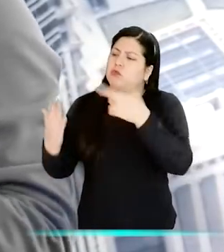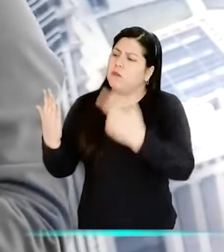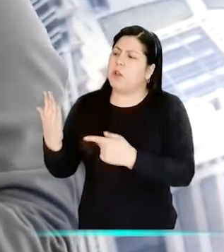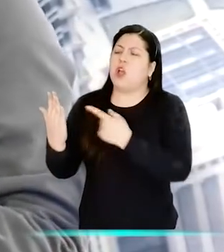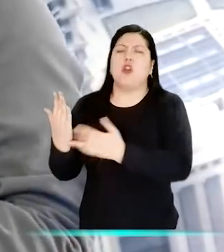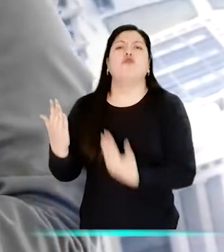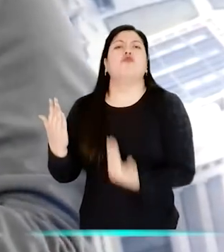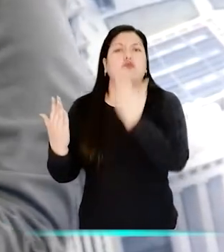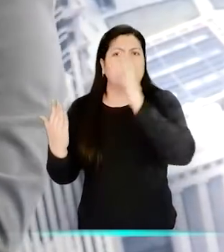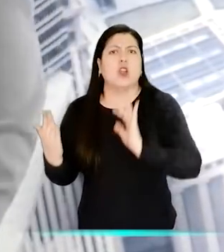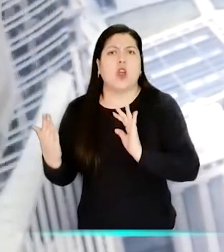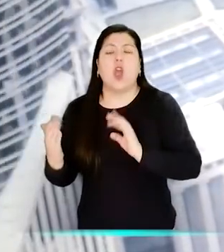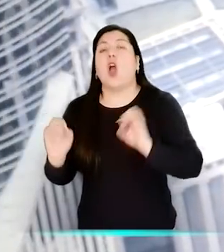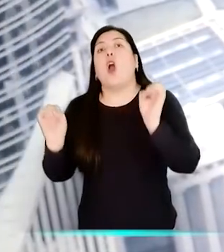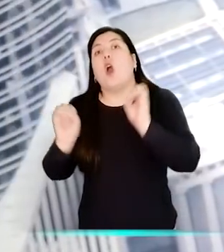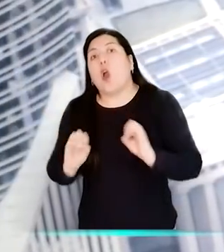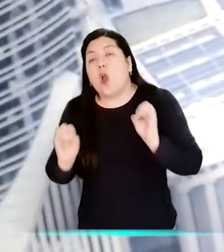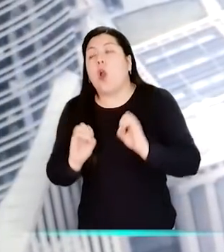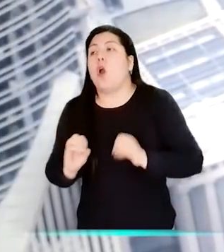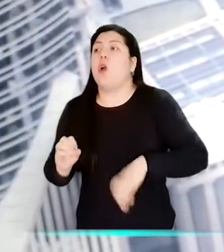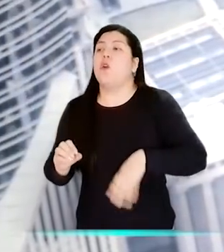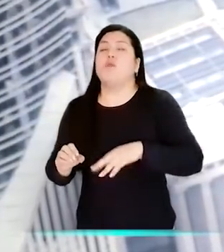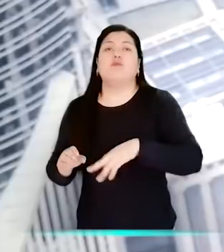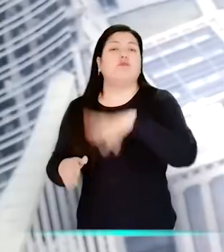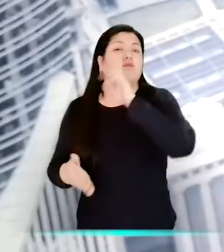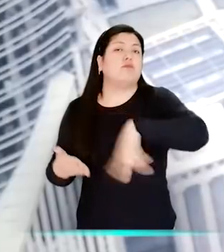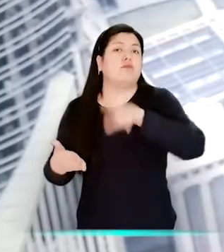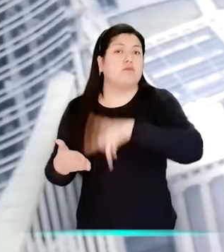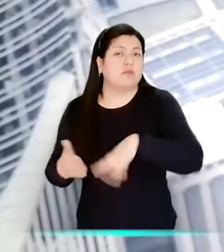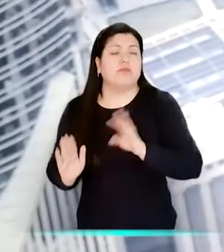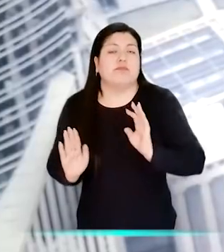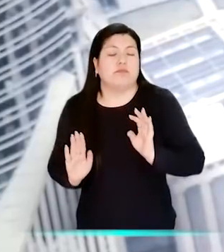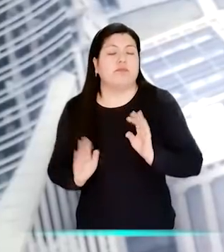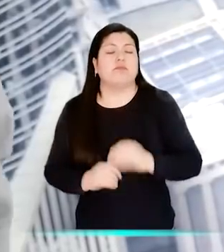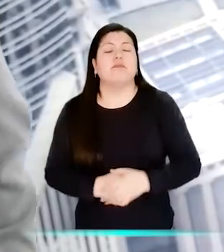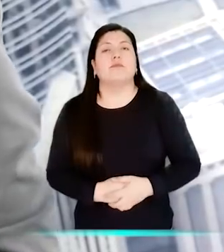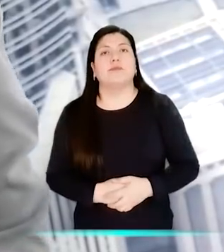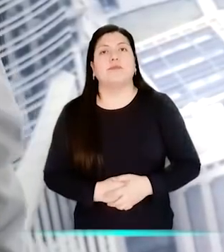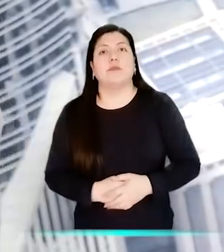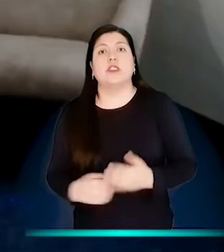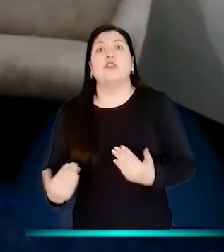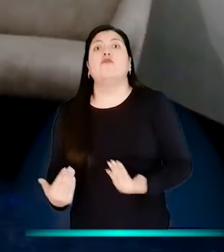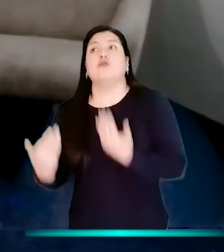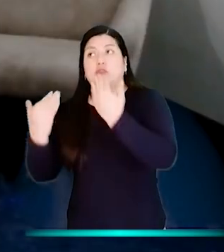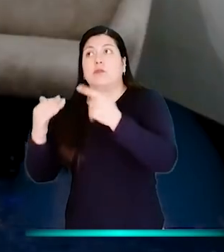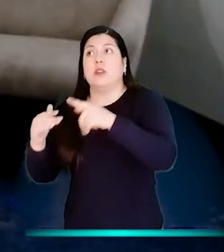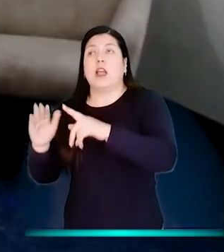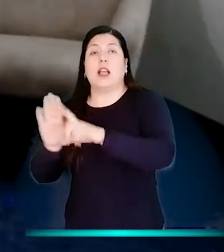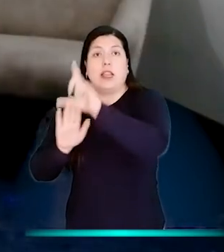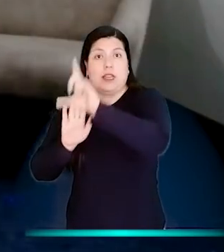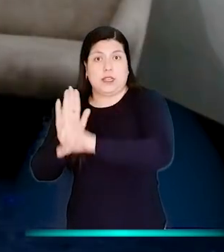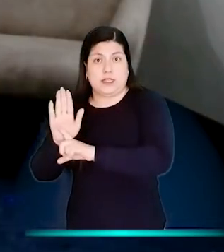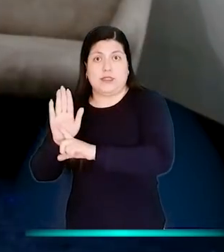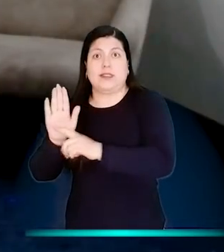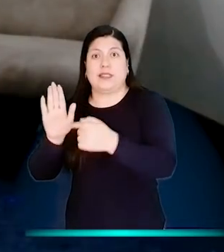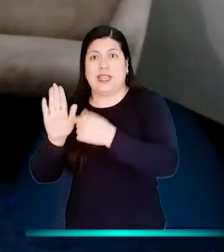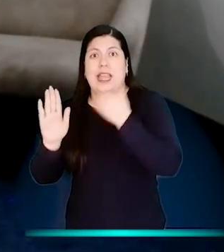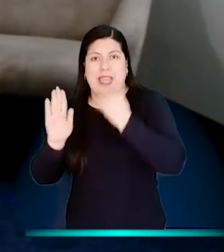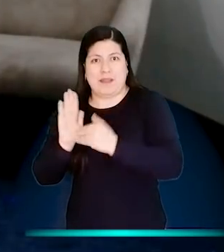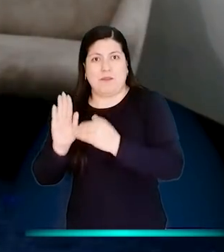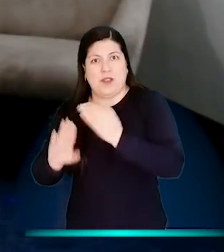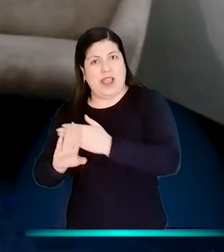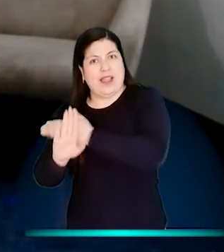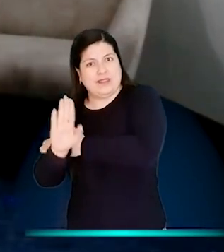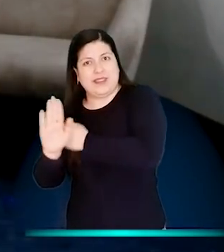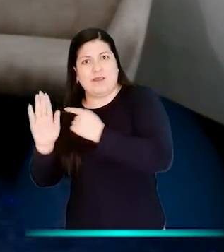yo verifique si es un voto válido o efectivamente pues es otro tipo de clasificación del voto. Voto válido por la lista,